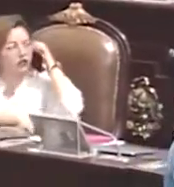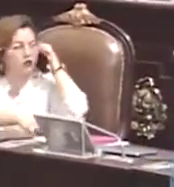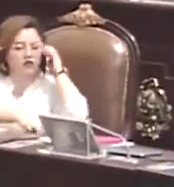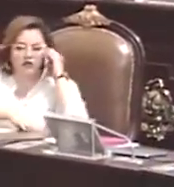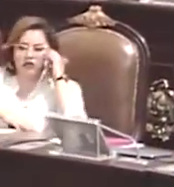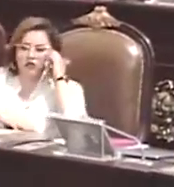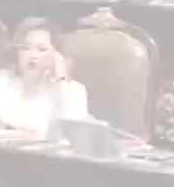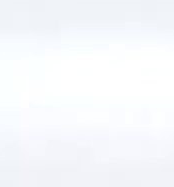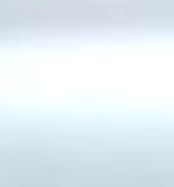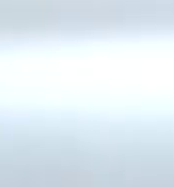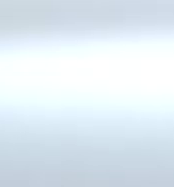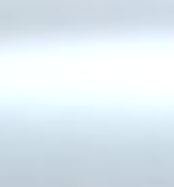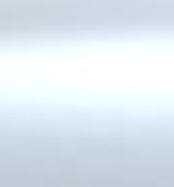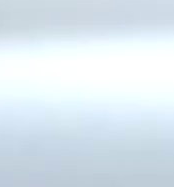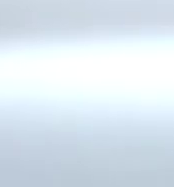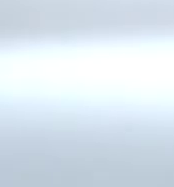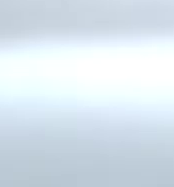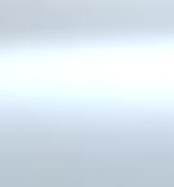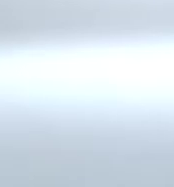de Senadores.